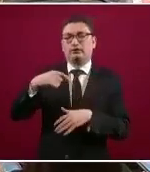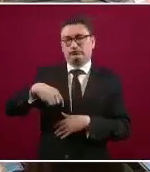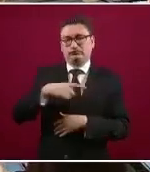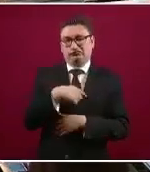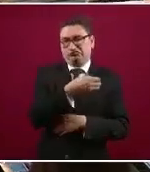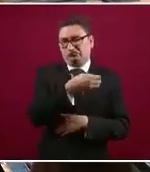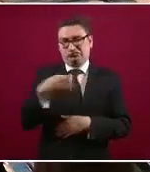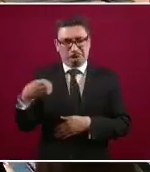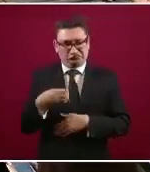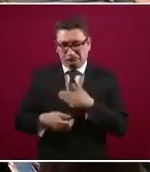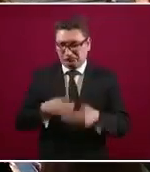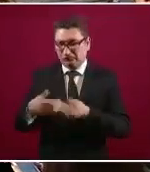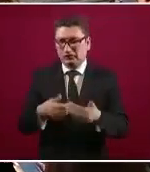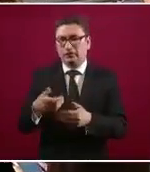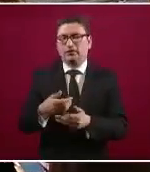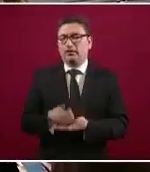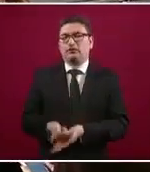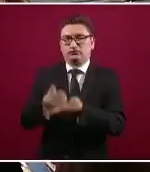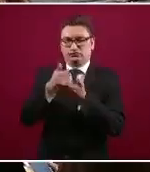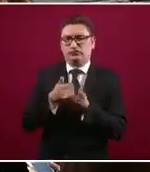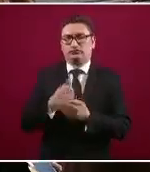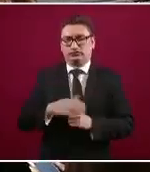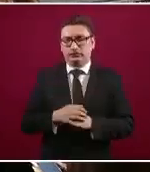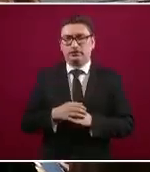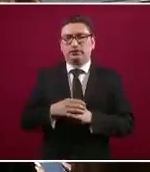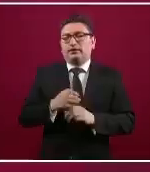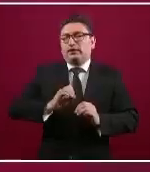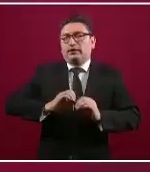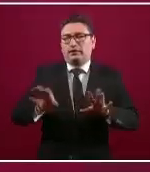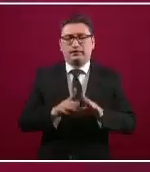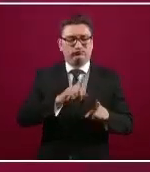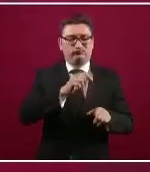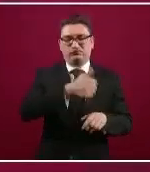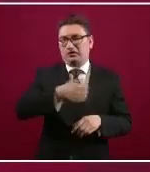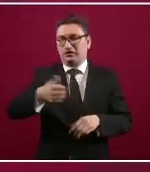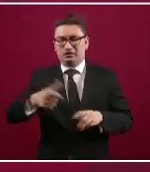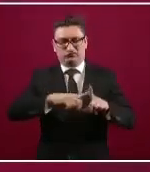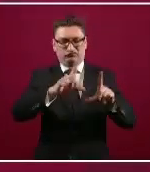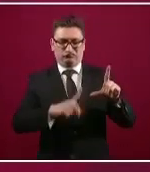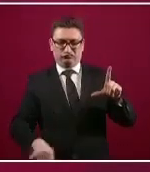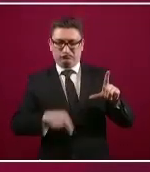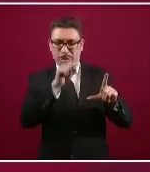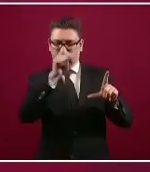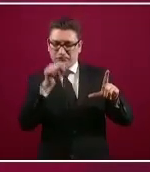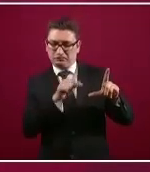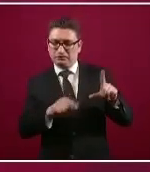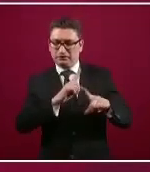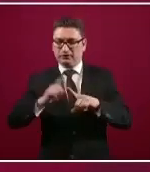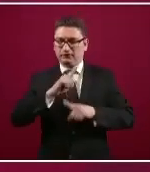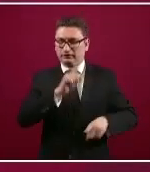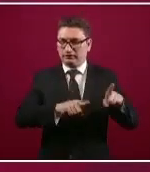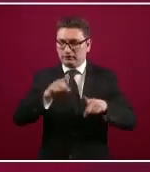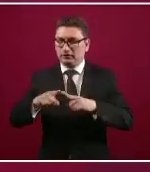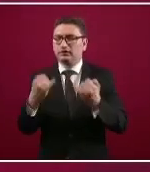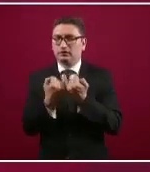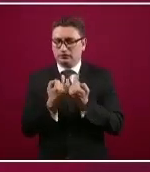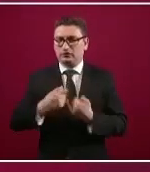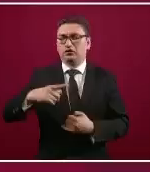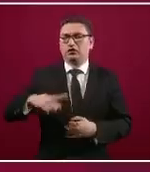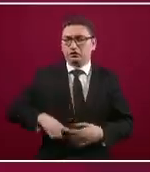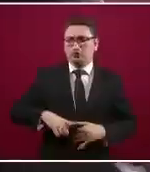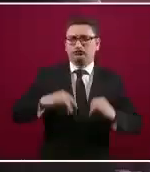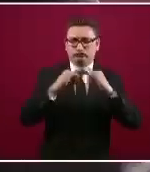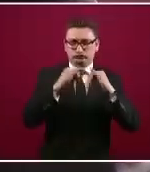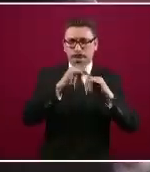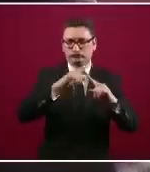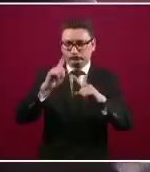actuación, respetando, por supuesto, la gran diversidad que tiene el país, las distintas instituciones que intervienen. Lo